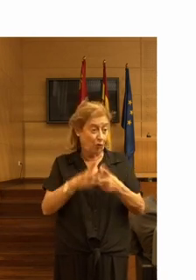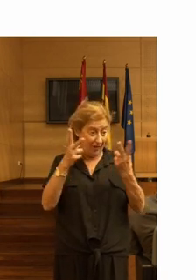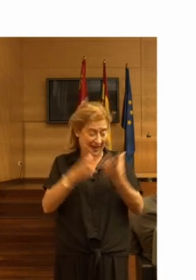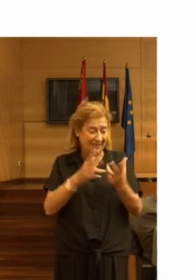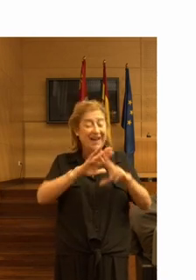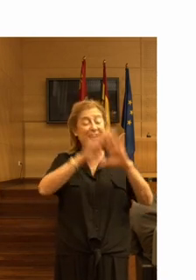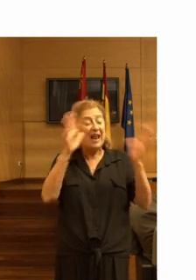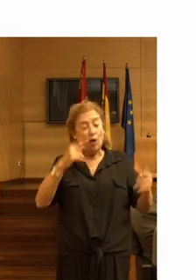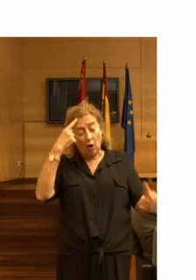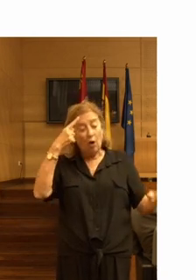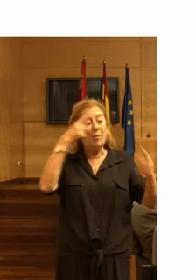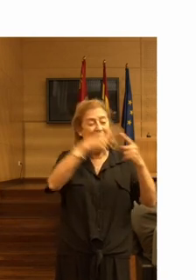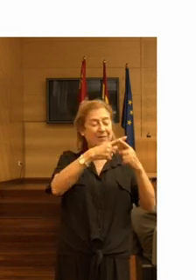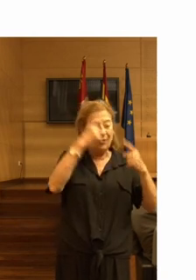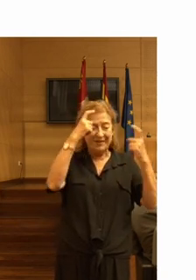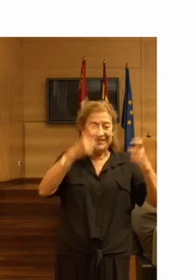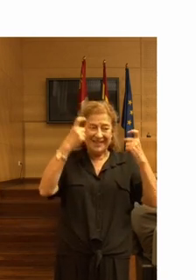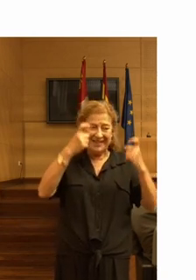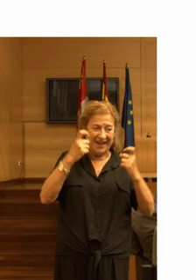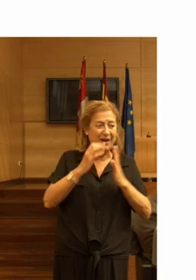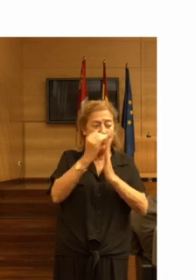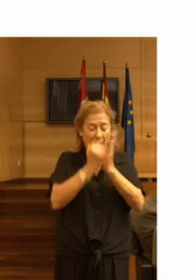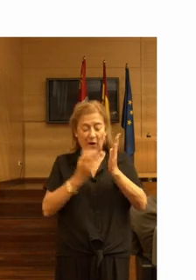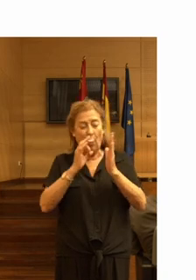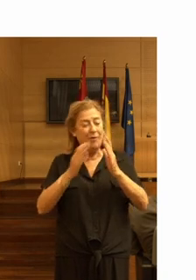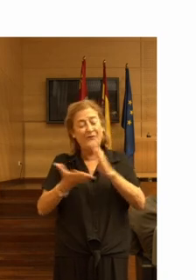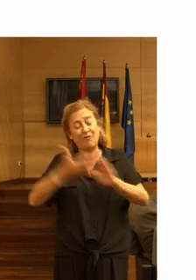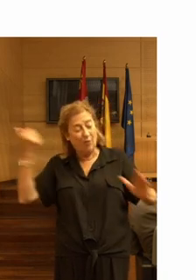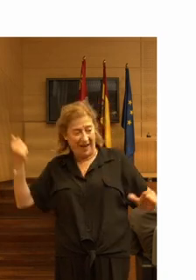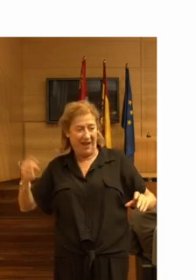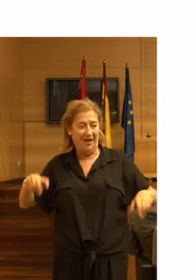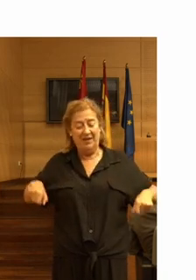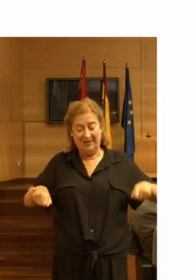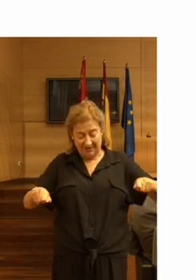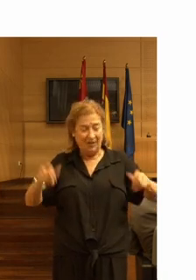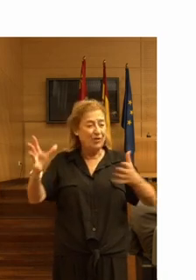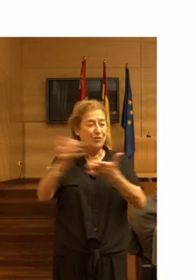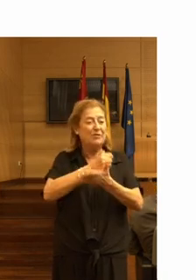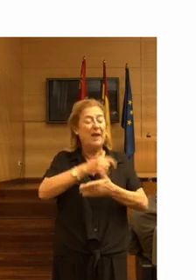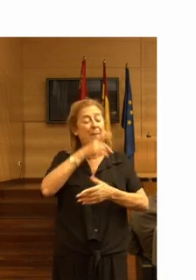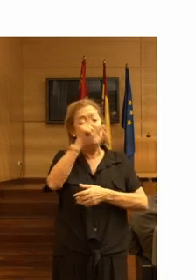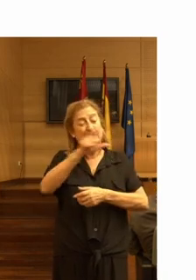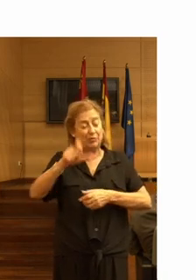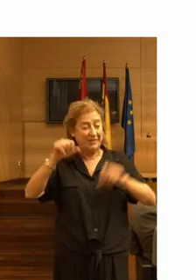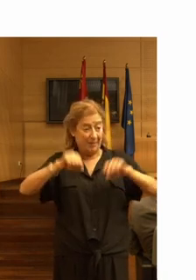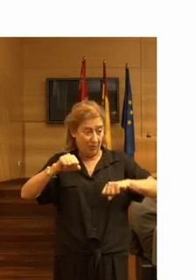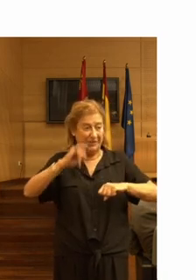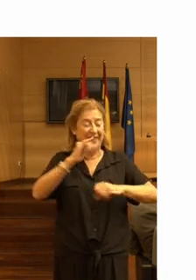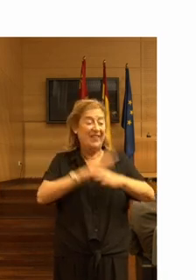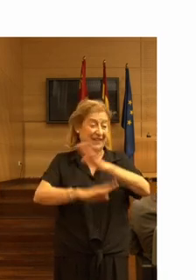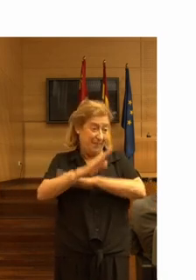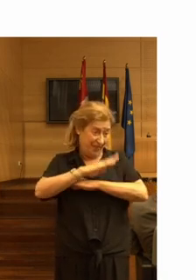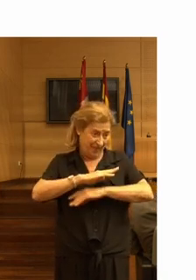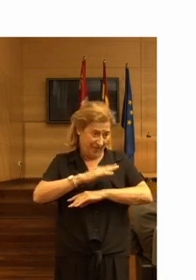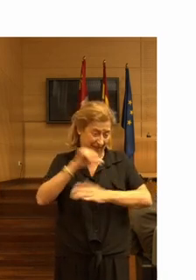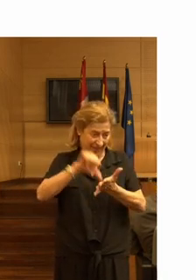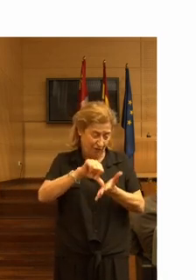claro objetivo de reducir, si no eliminar, las sujeciones de los centros de atención a mayores y a la discapacidad.